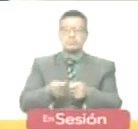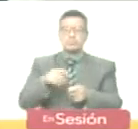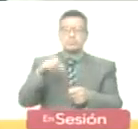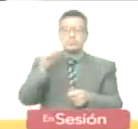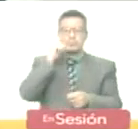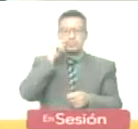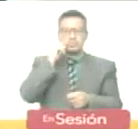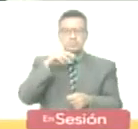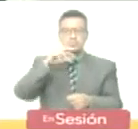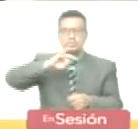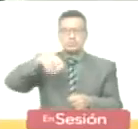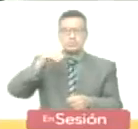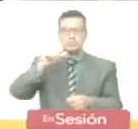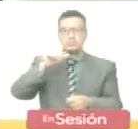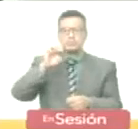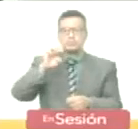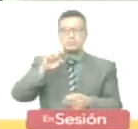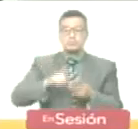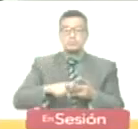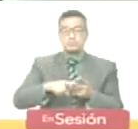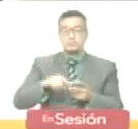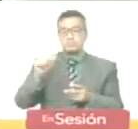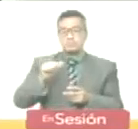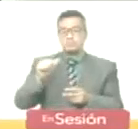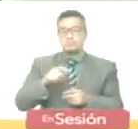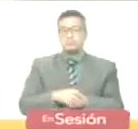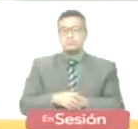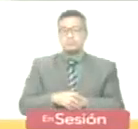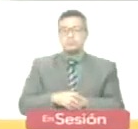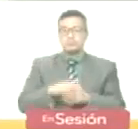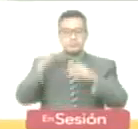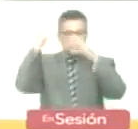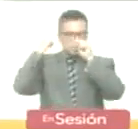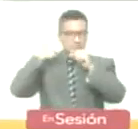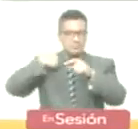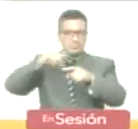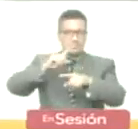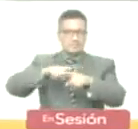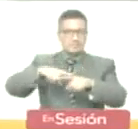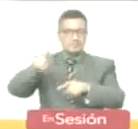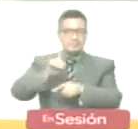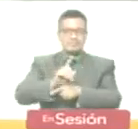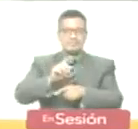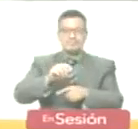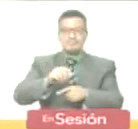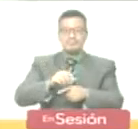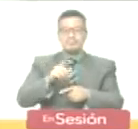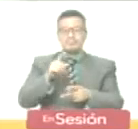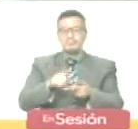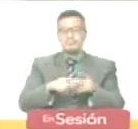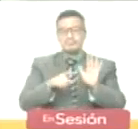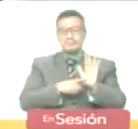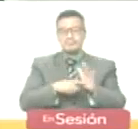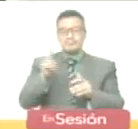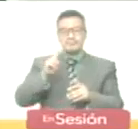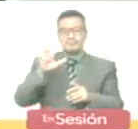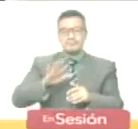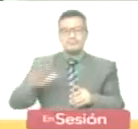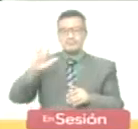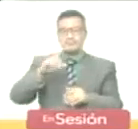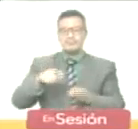ciudadano José Gregorio Biomorgi Musatis como embajador extraordinario y plenipotenciario de la República Bolivariana